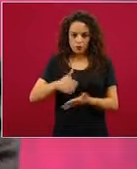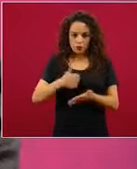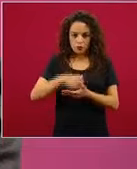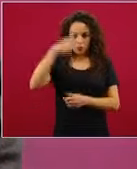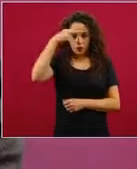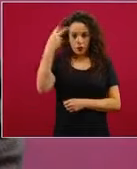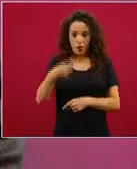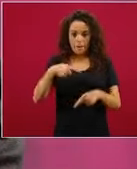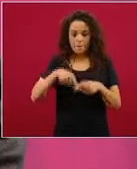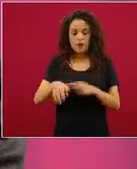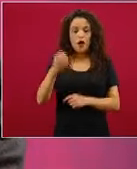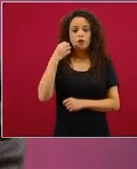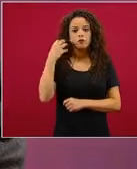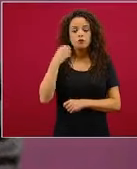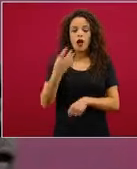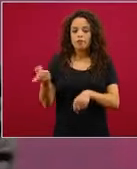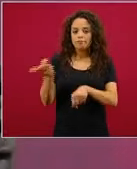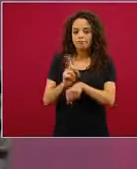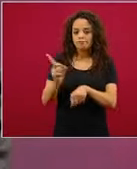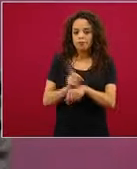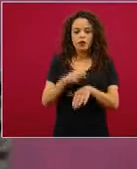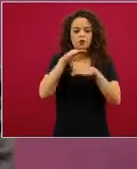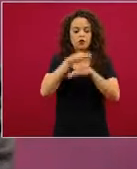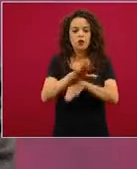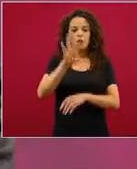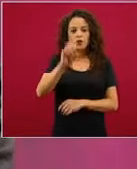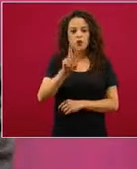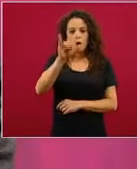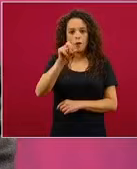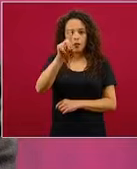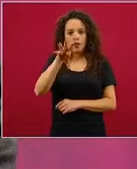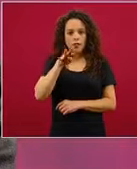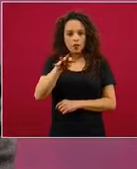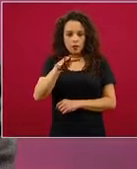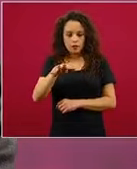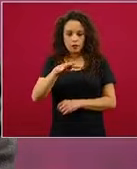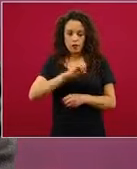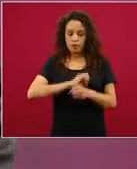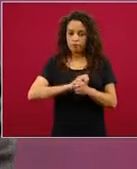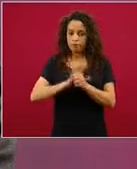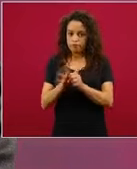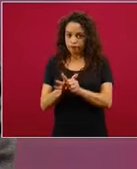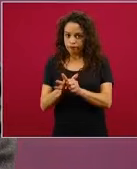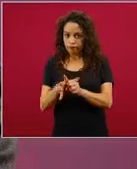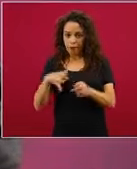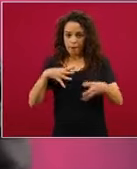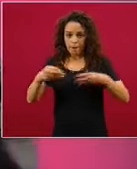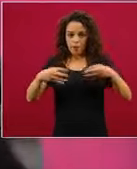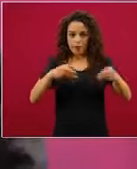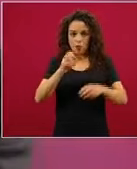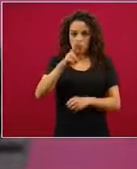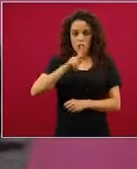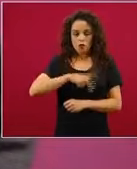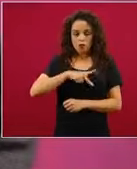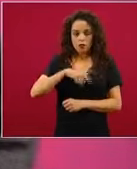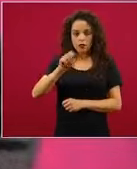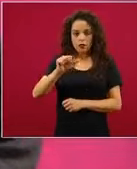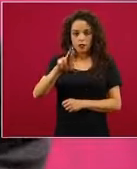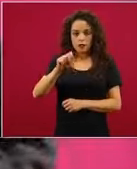a iniciar la conferencia de prensa diaria sobre COVID-19, la pandemia causada por el coronavirus SARS-CoV-2.